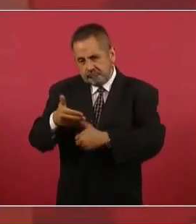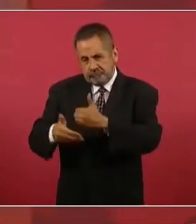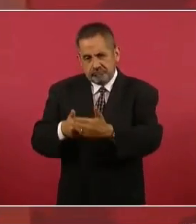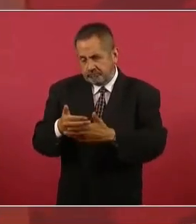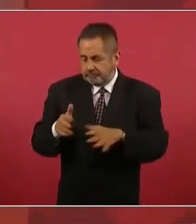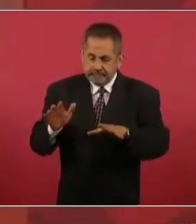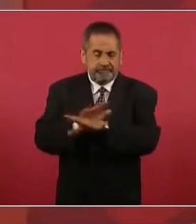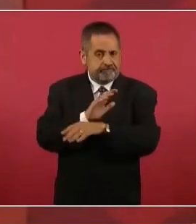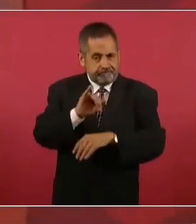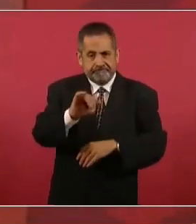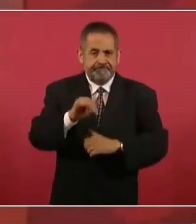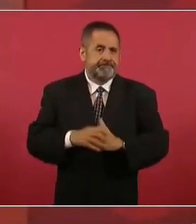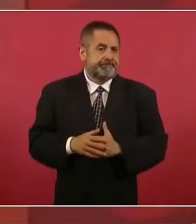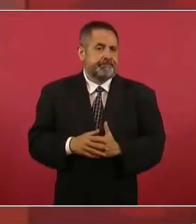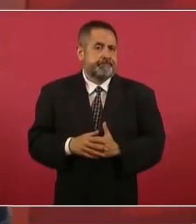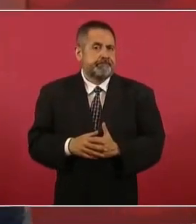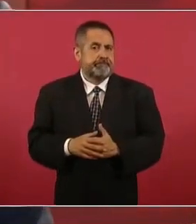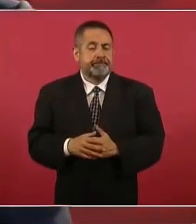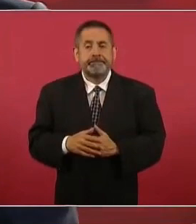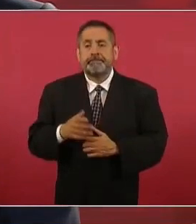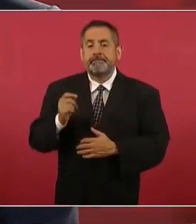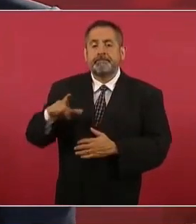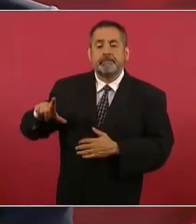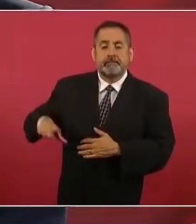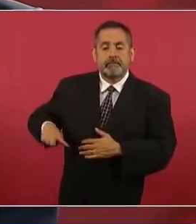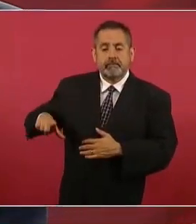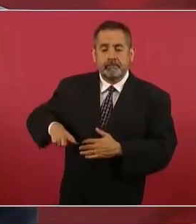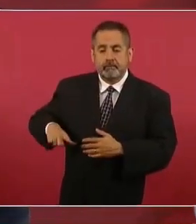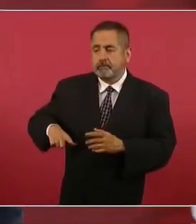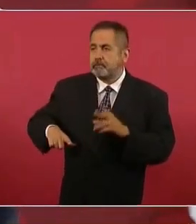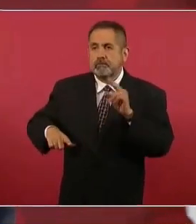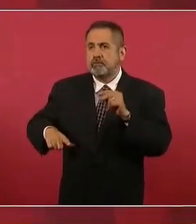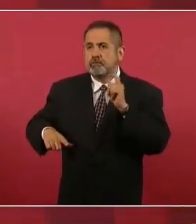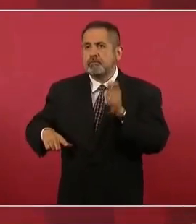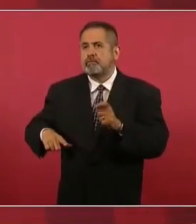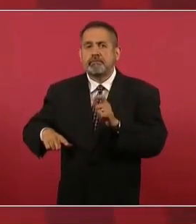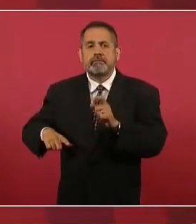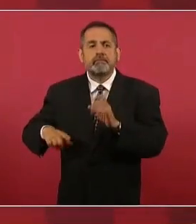De que el gobierno no son oficinas